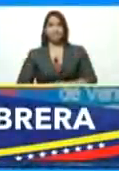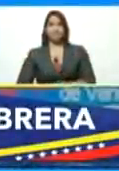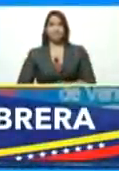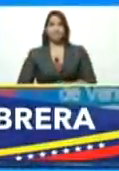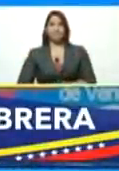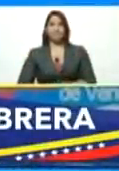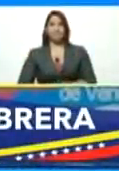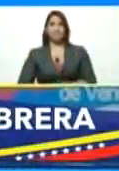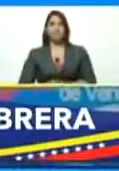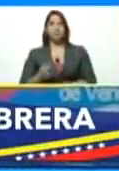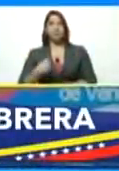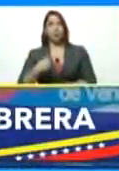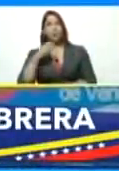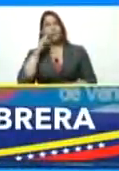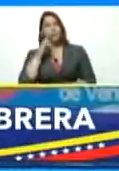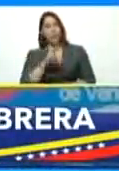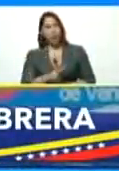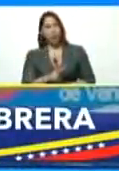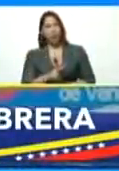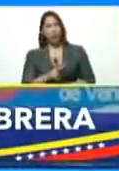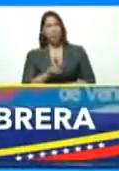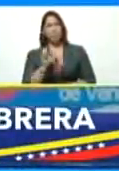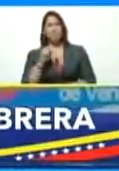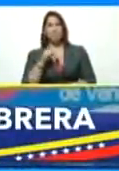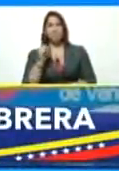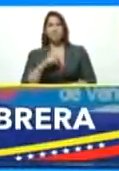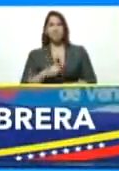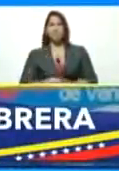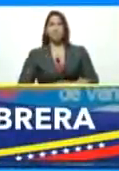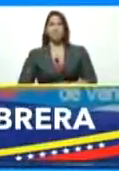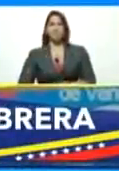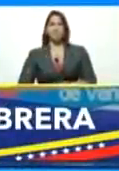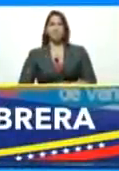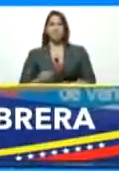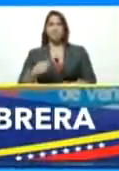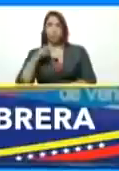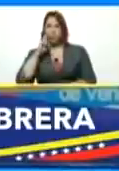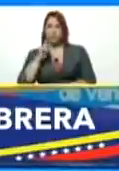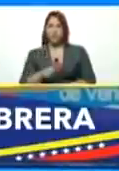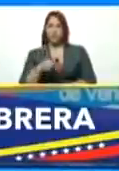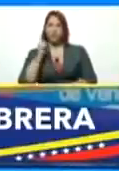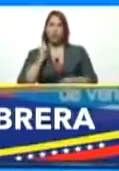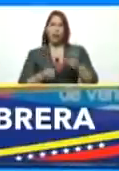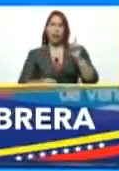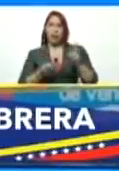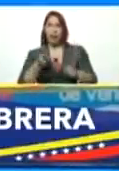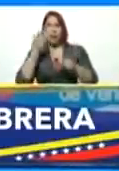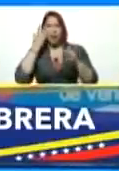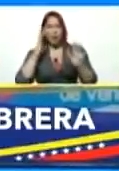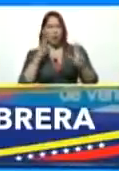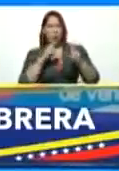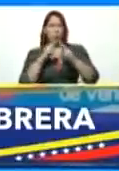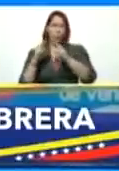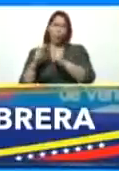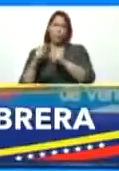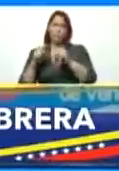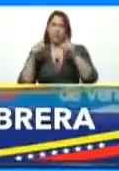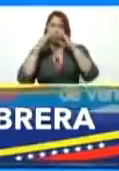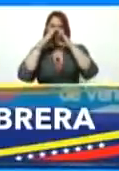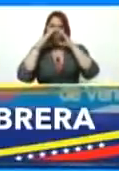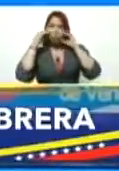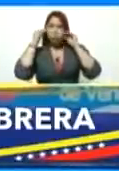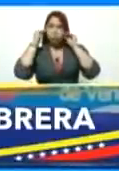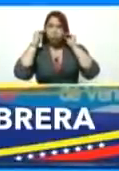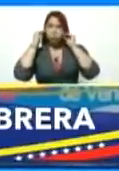yo sí estaba viendo estaba viendo a alguien que me parecía conocido por el tapaboca